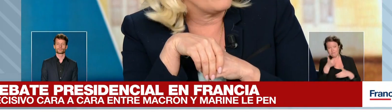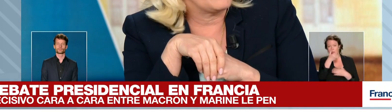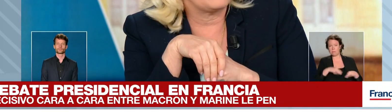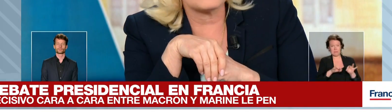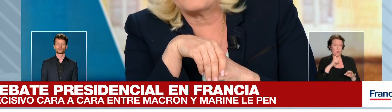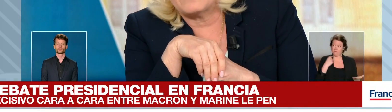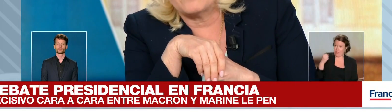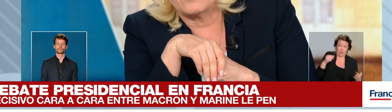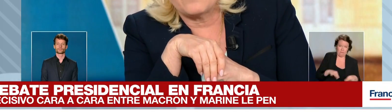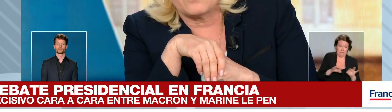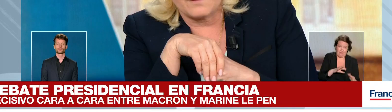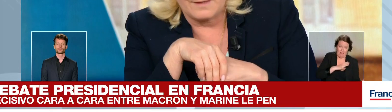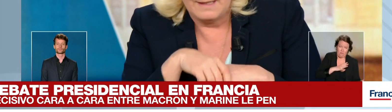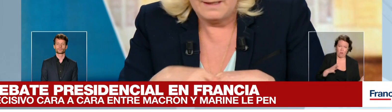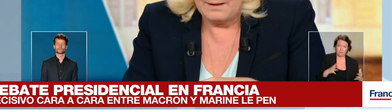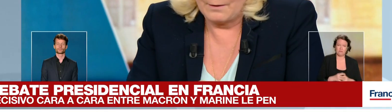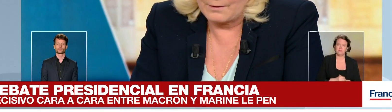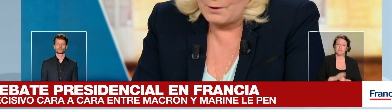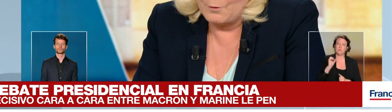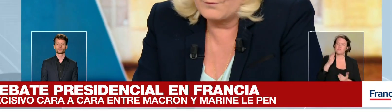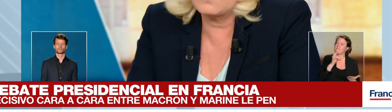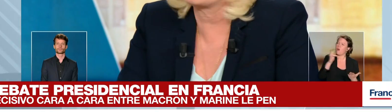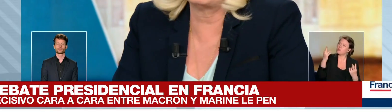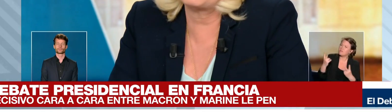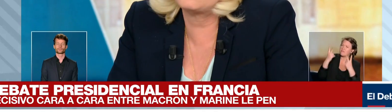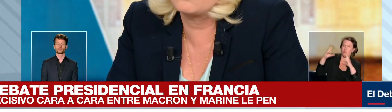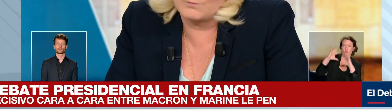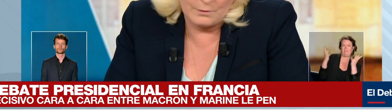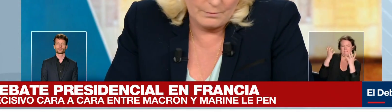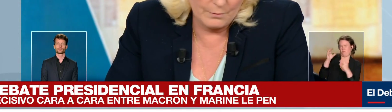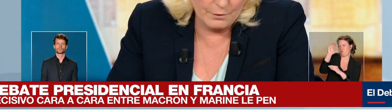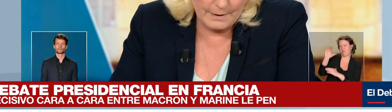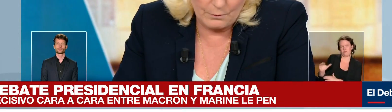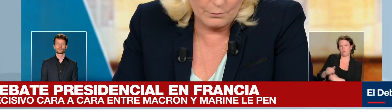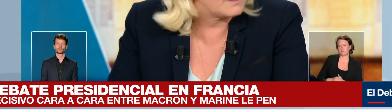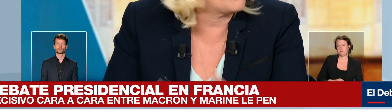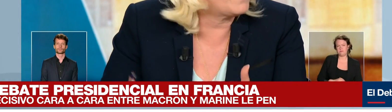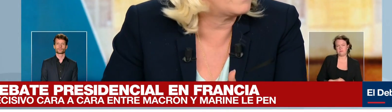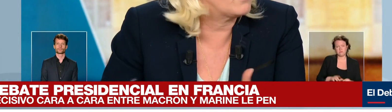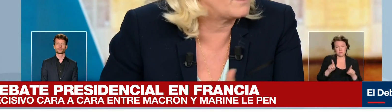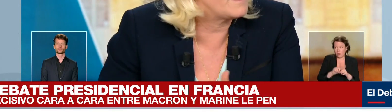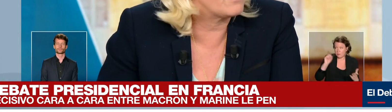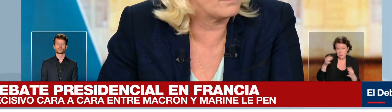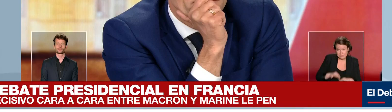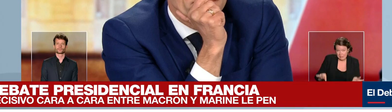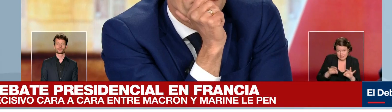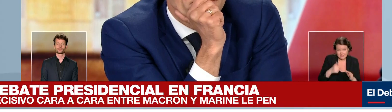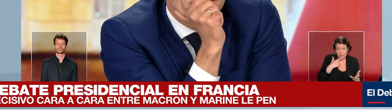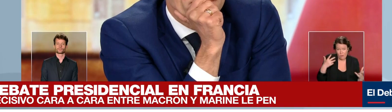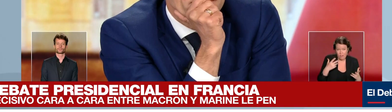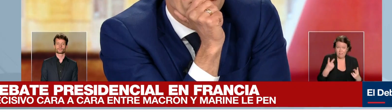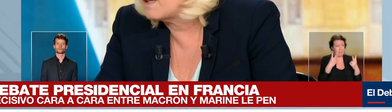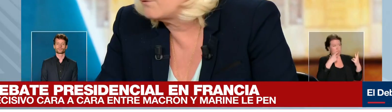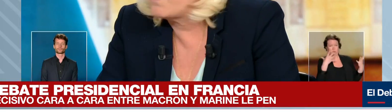tienen sino un país, el sentido común de lo que hace el alma de Francia, como lo hacen todos los países del mundo, señor Macron, nuestra